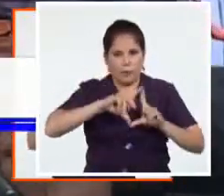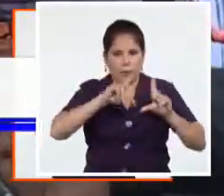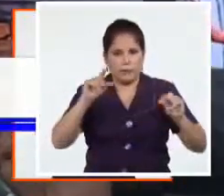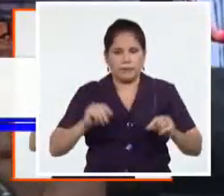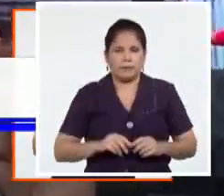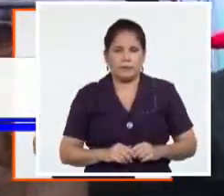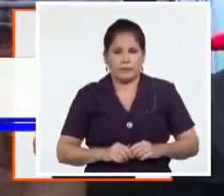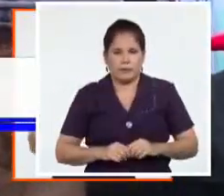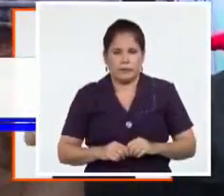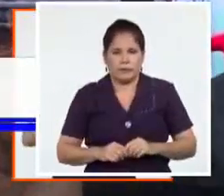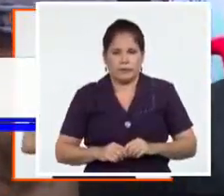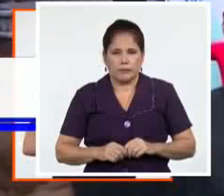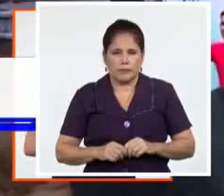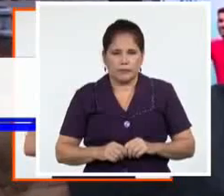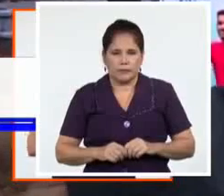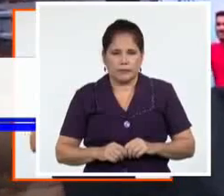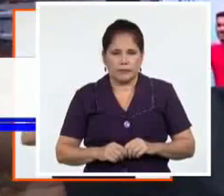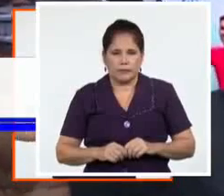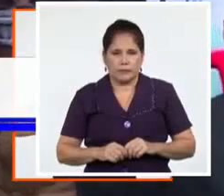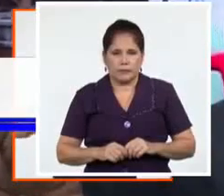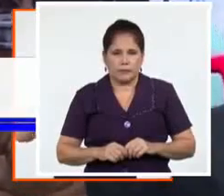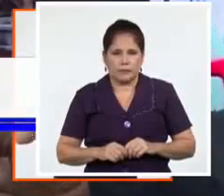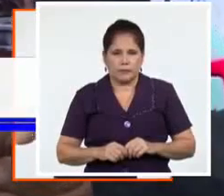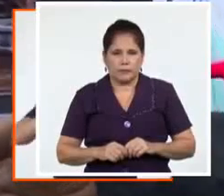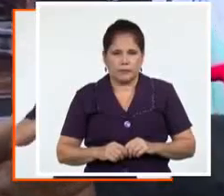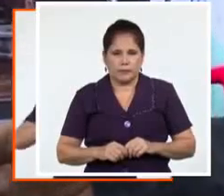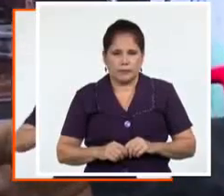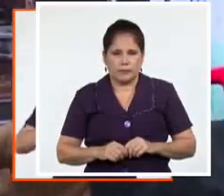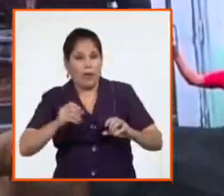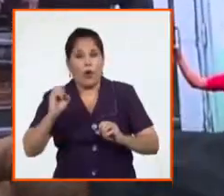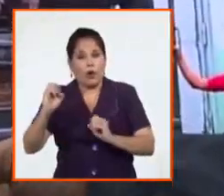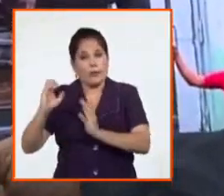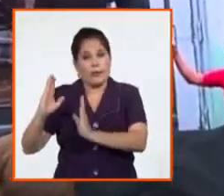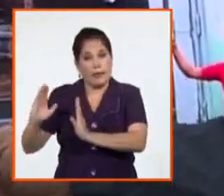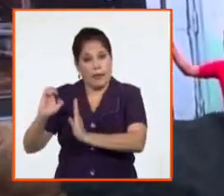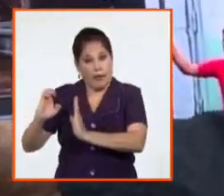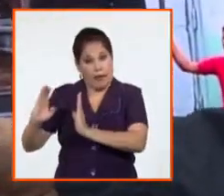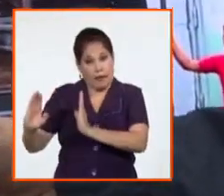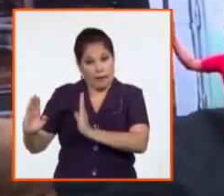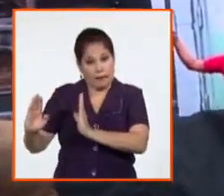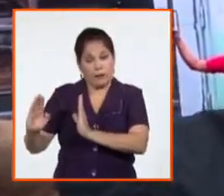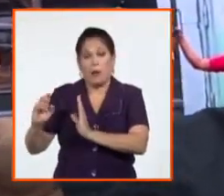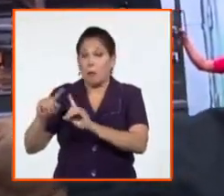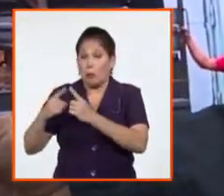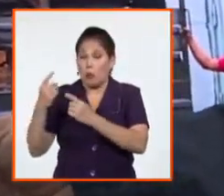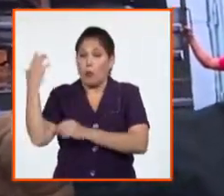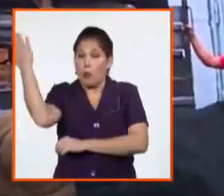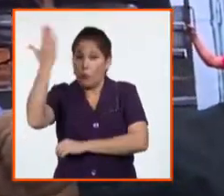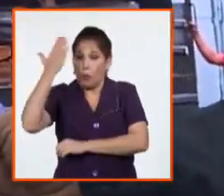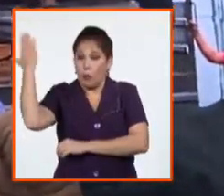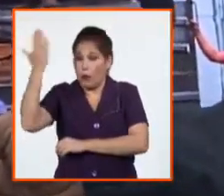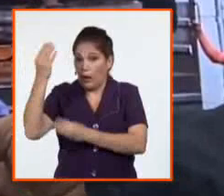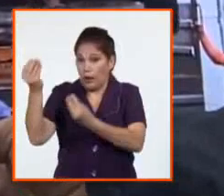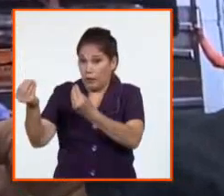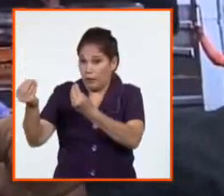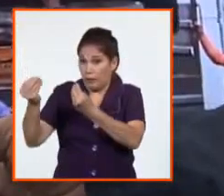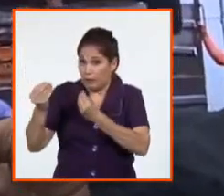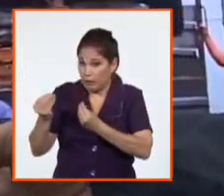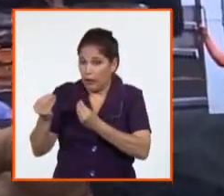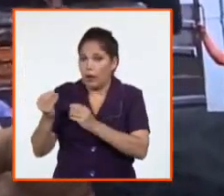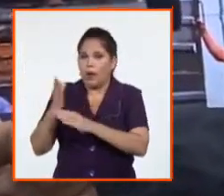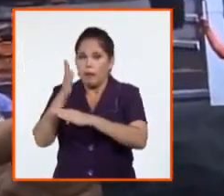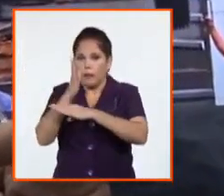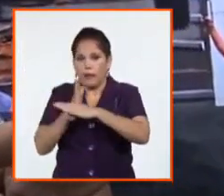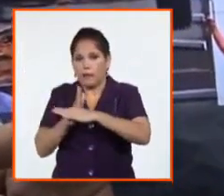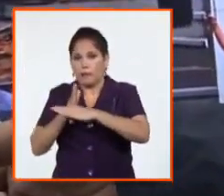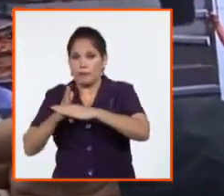sistema se encontraba trabajando en una condición compleja, toda vez que en la zona occidental, con el paso del huracán Ia, teníamos una parte importante